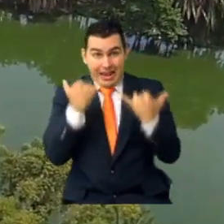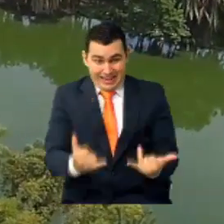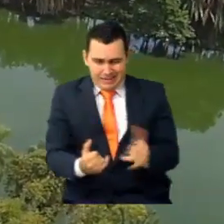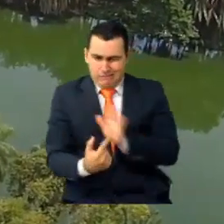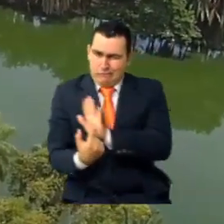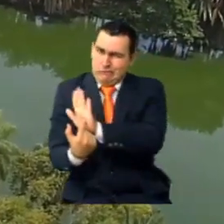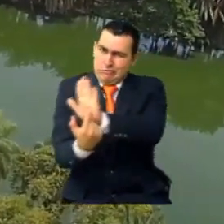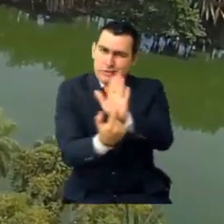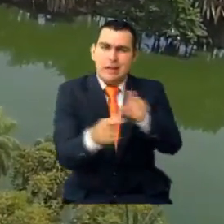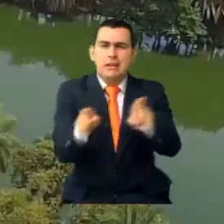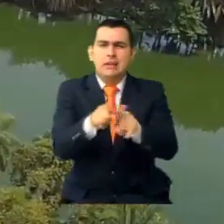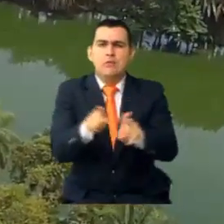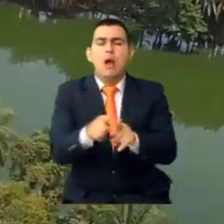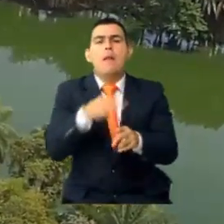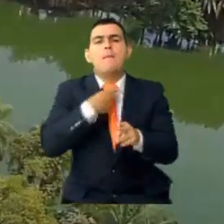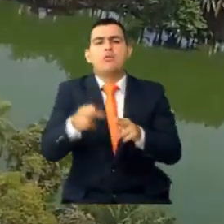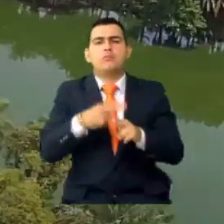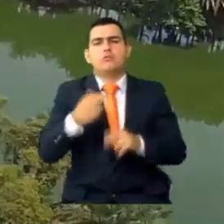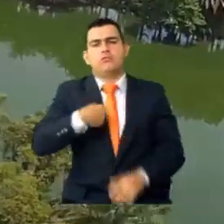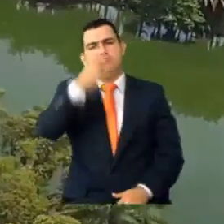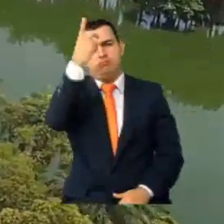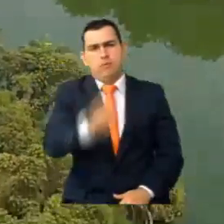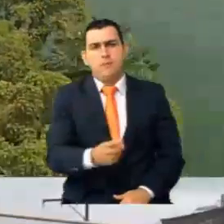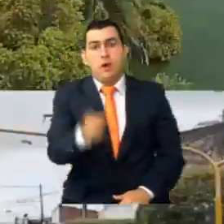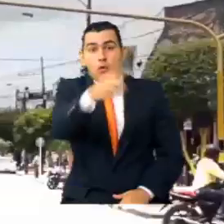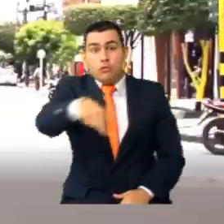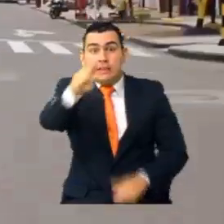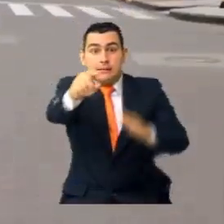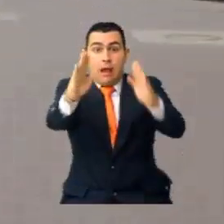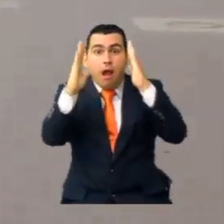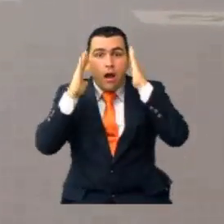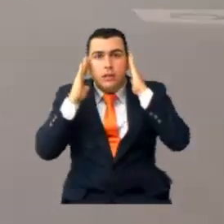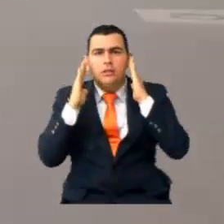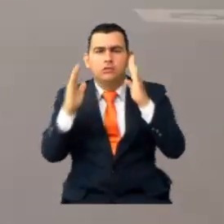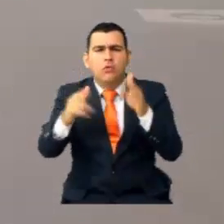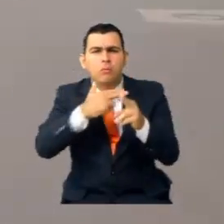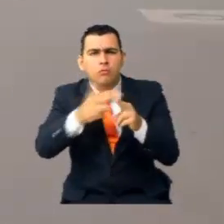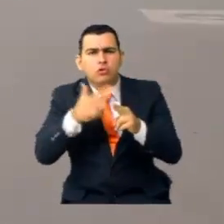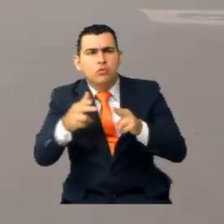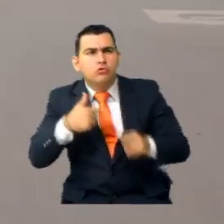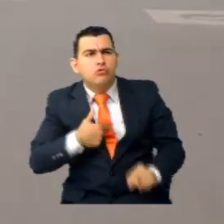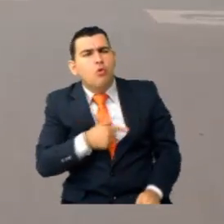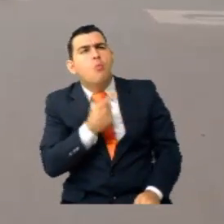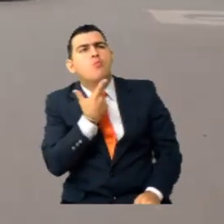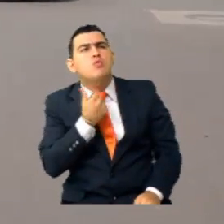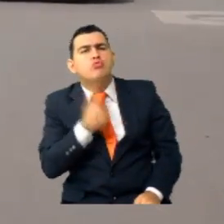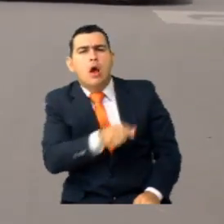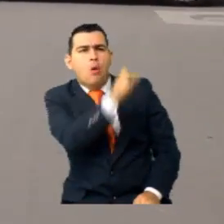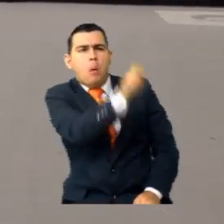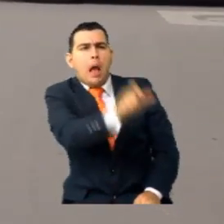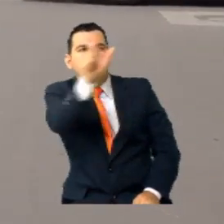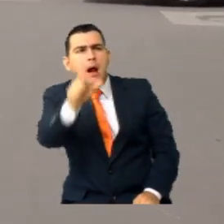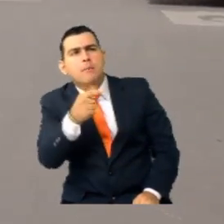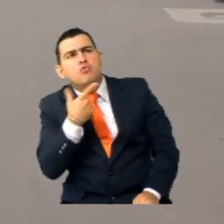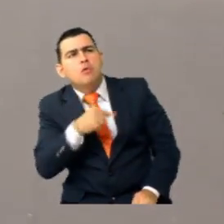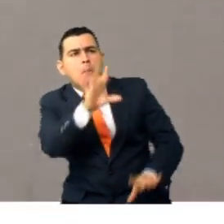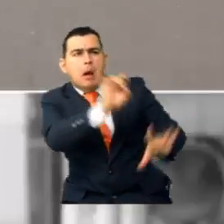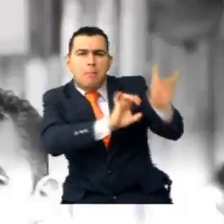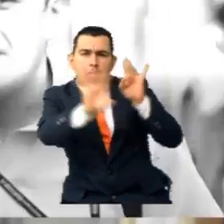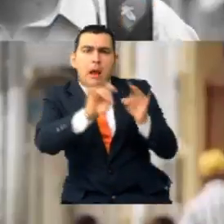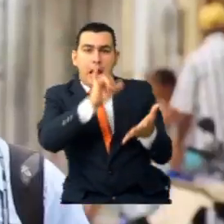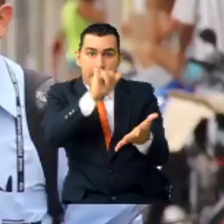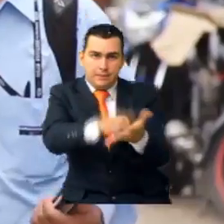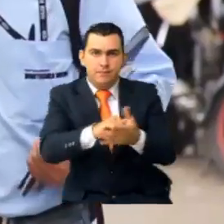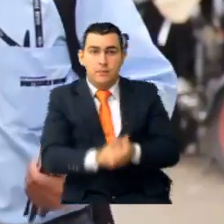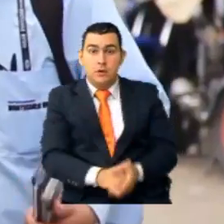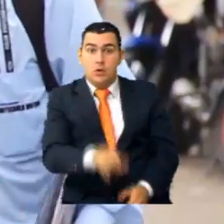oportunidad de elegir su destino. Escuchen con atención y decidan sobre el futuro de Barranca Bermeja. En las manos de ustedes, nuestra ciudadanía,